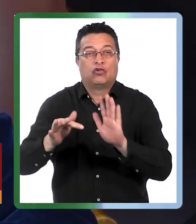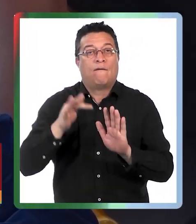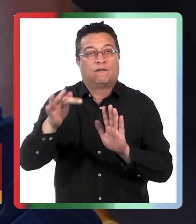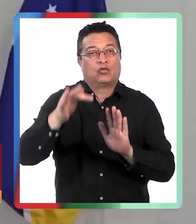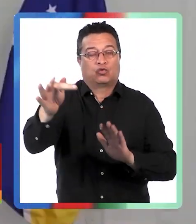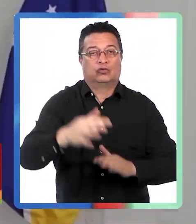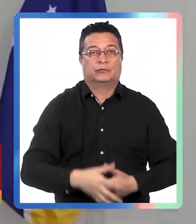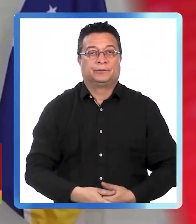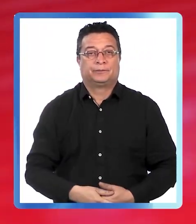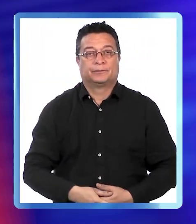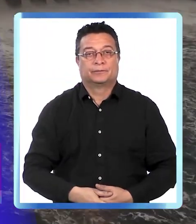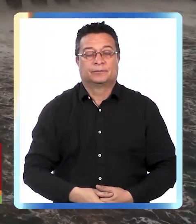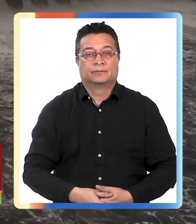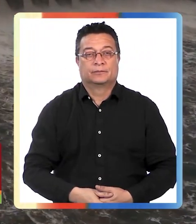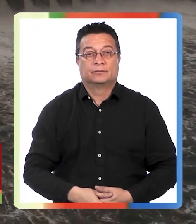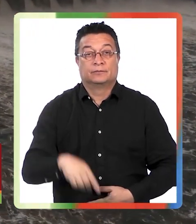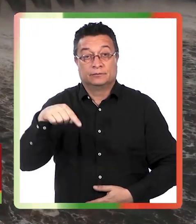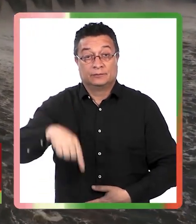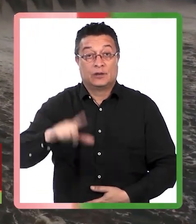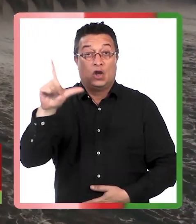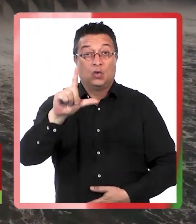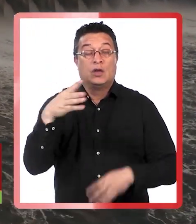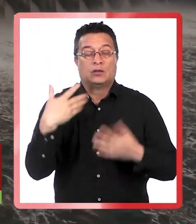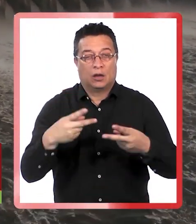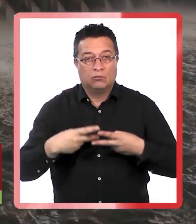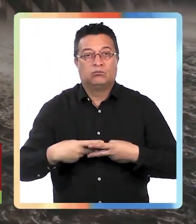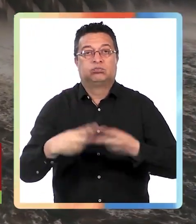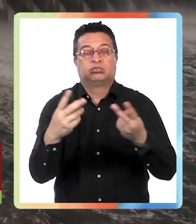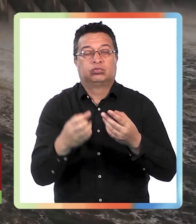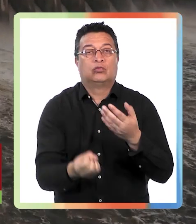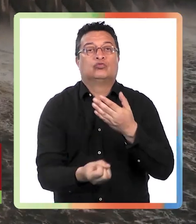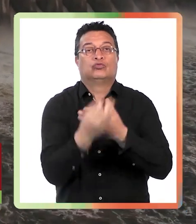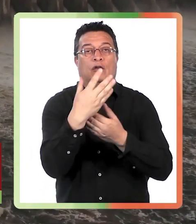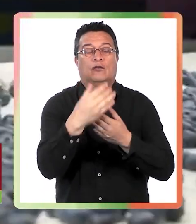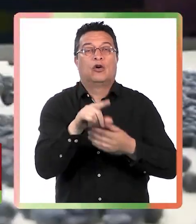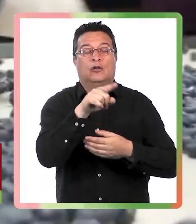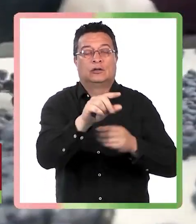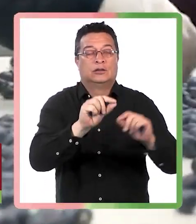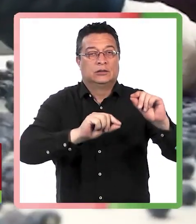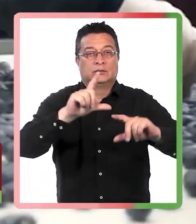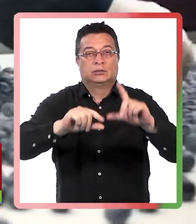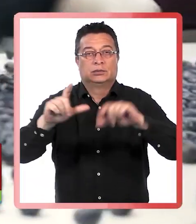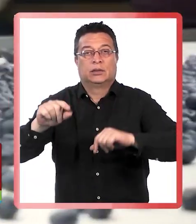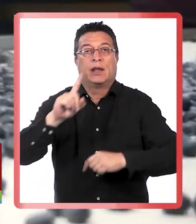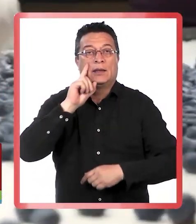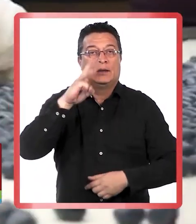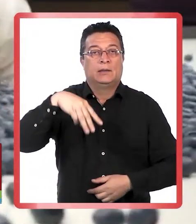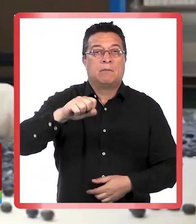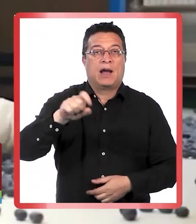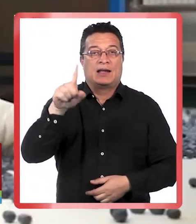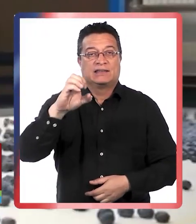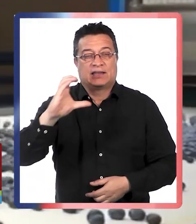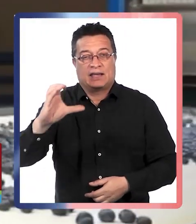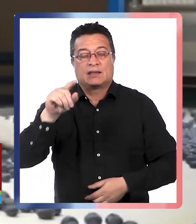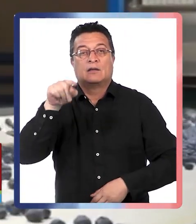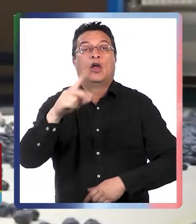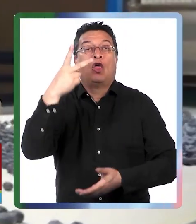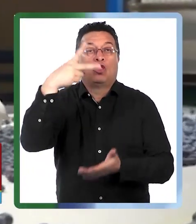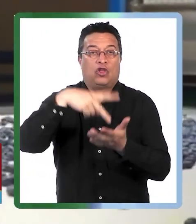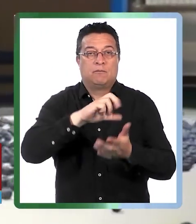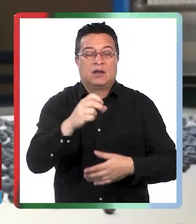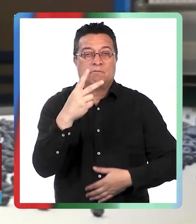proyectos para el futuro. Este lunes se publicó un nuevo índice mensual de la actividad económica. En el mes de abril